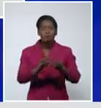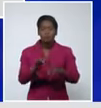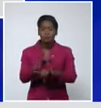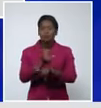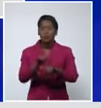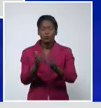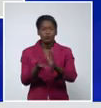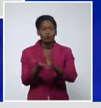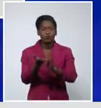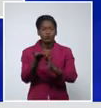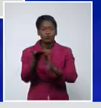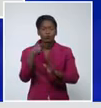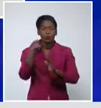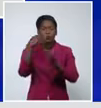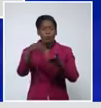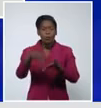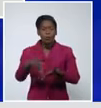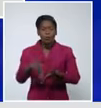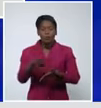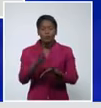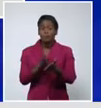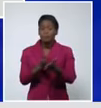mayor número de fallecidos,